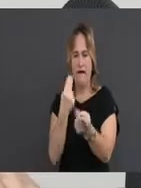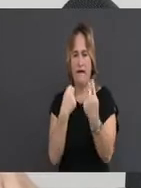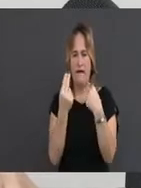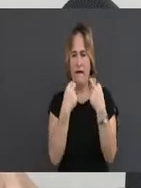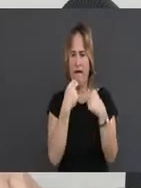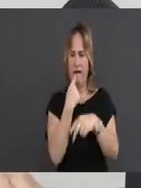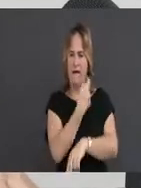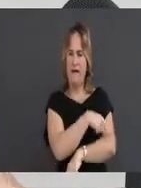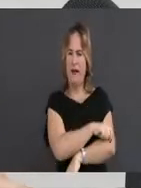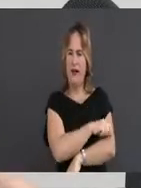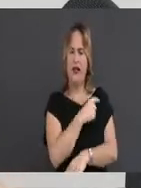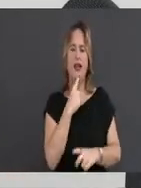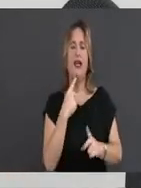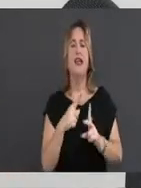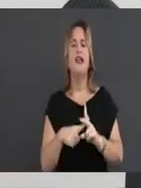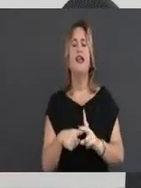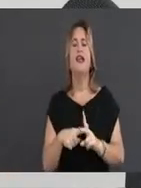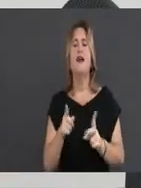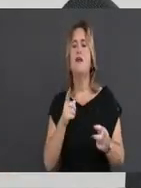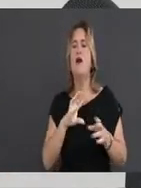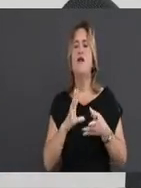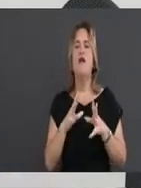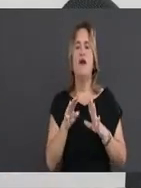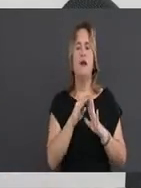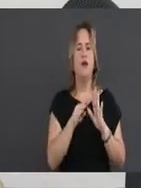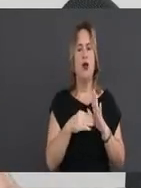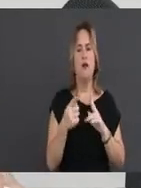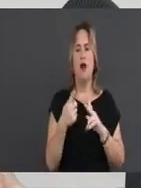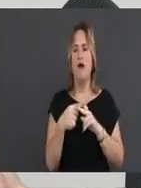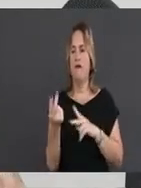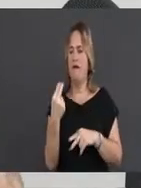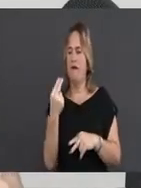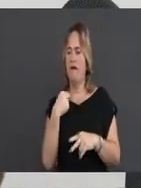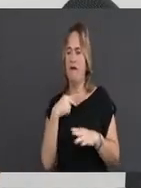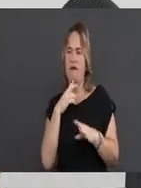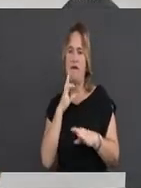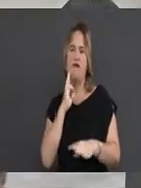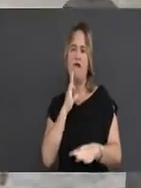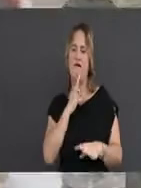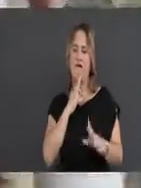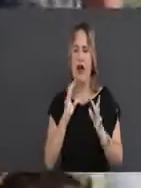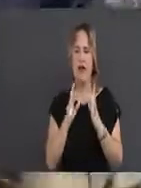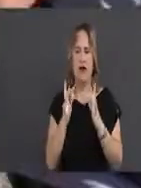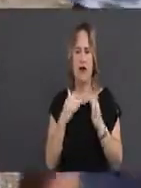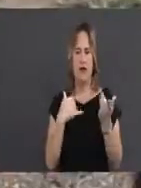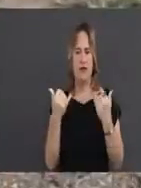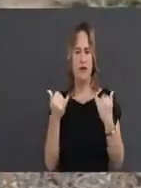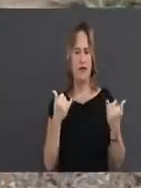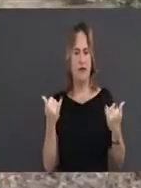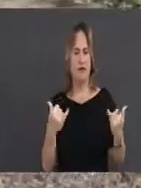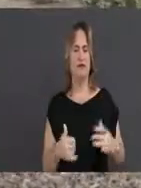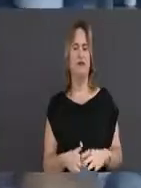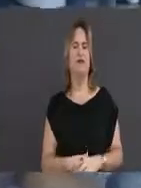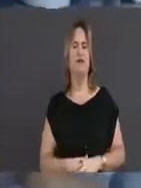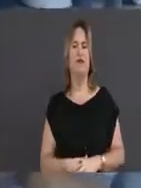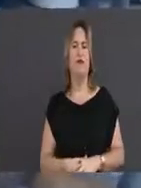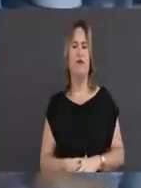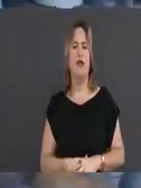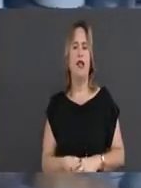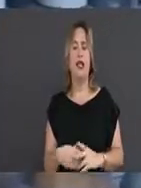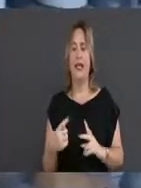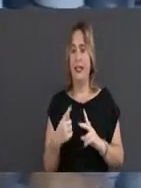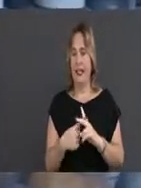nuestra población que ha llegado por la vía del programa y también por nuestros canales de comunicación institucional.